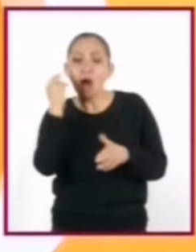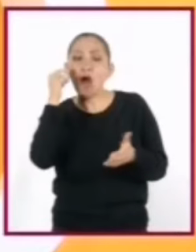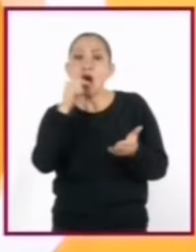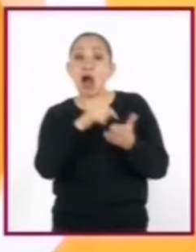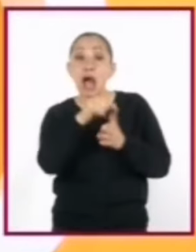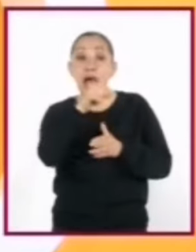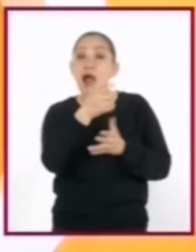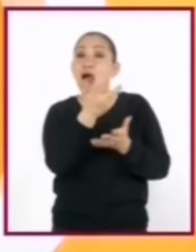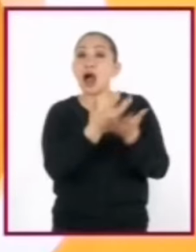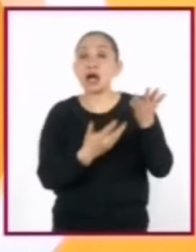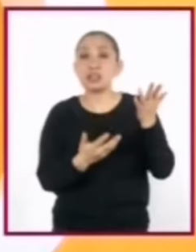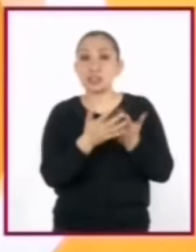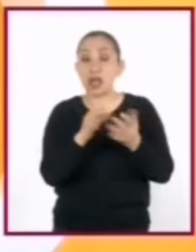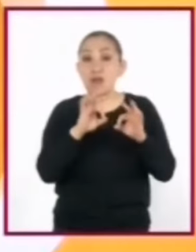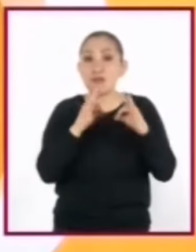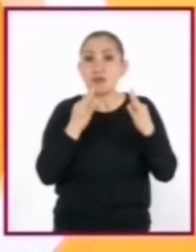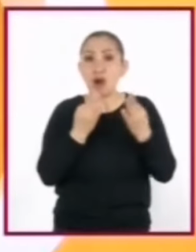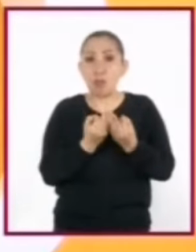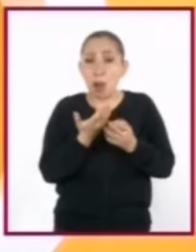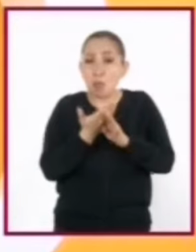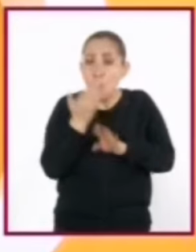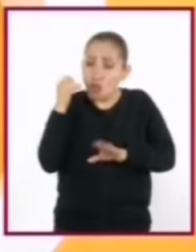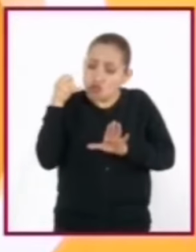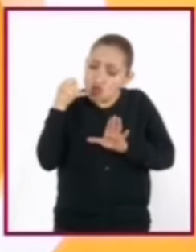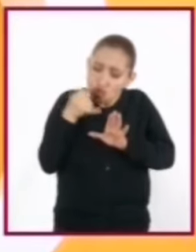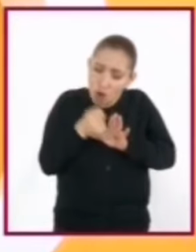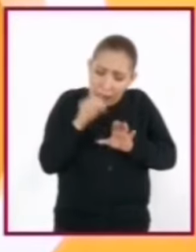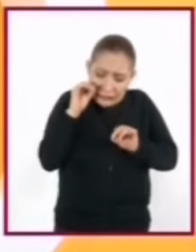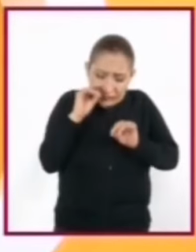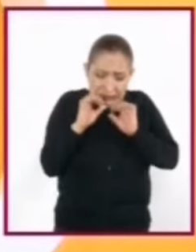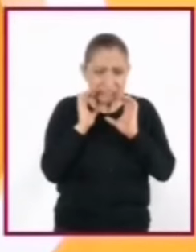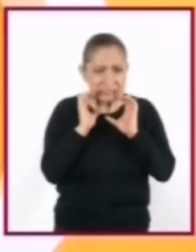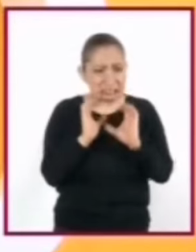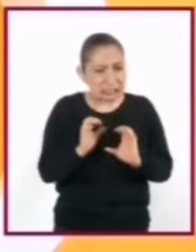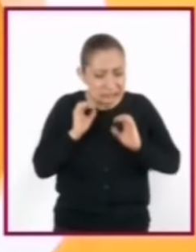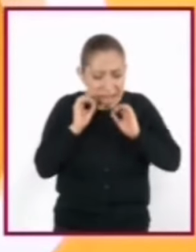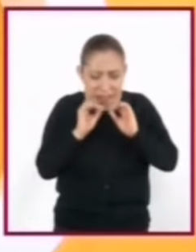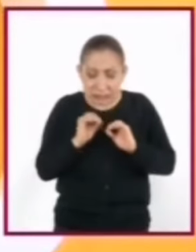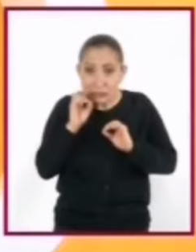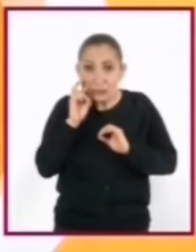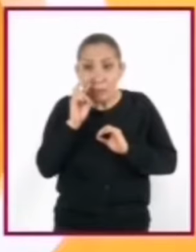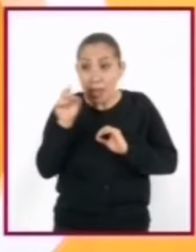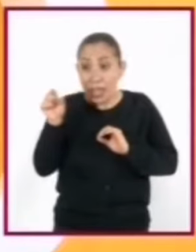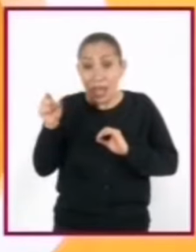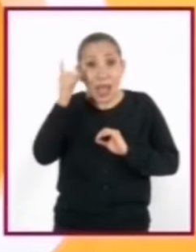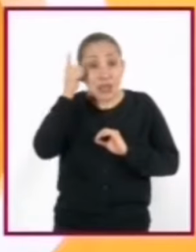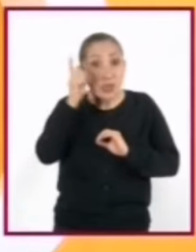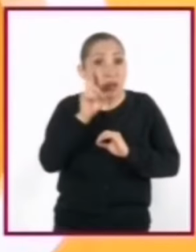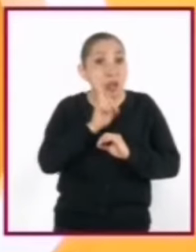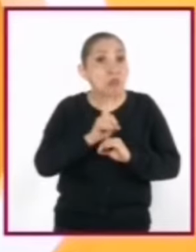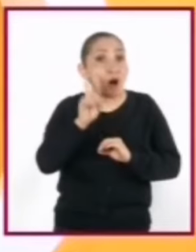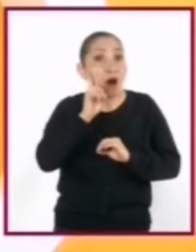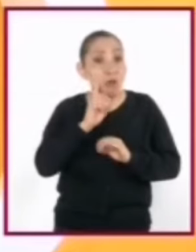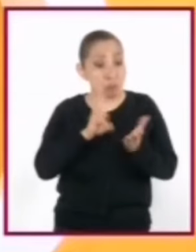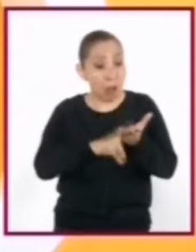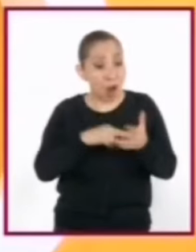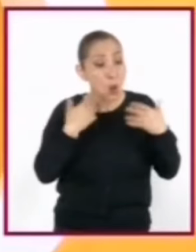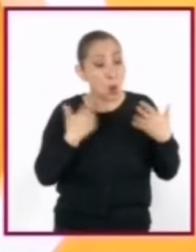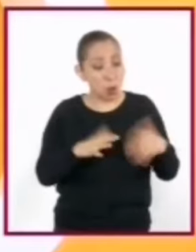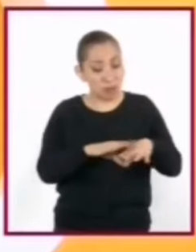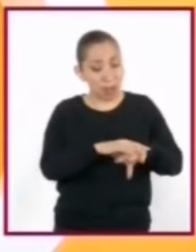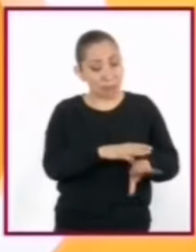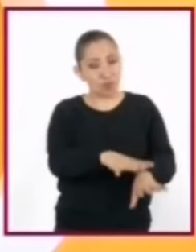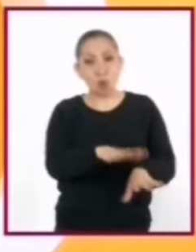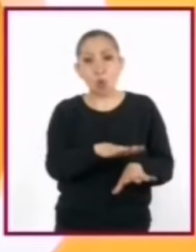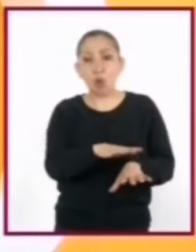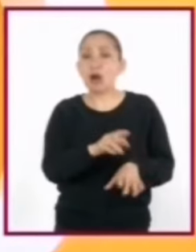que fue hecha en forma tan laboriosa y meticulosa que indicaba que su propietaria valoraba la